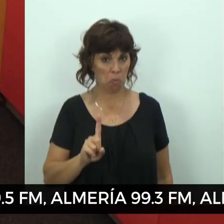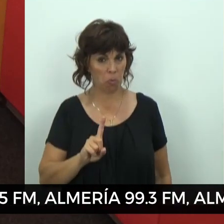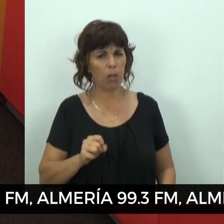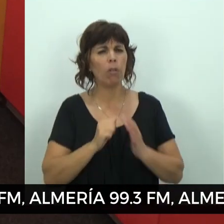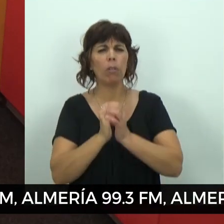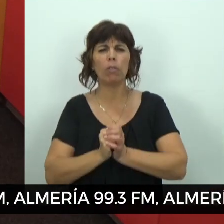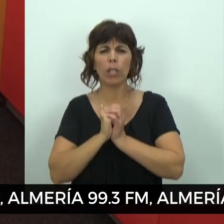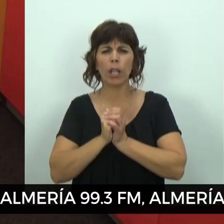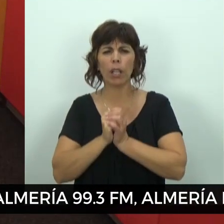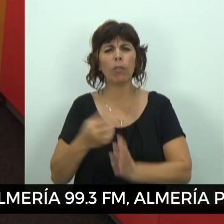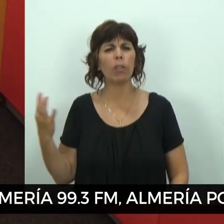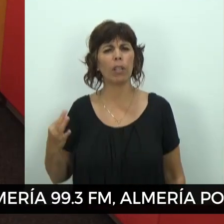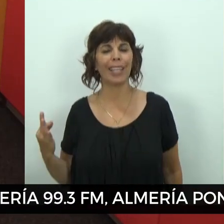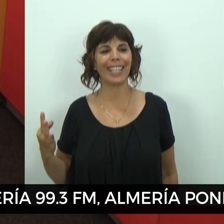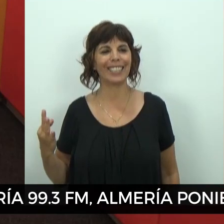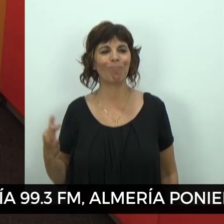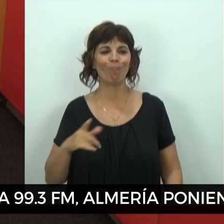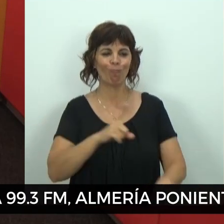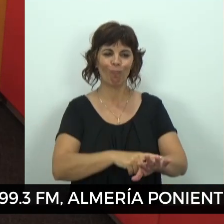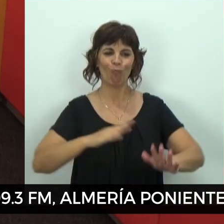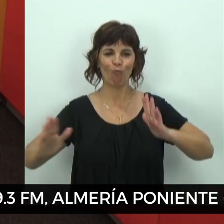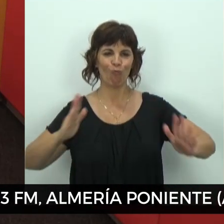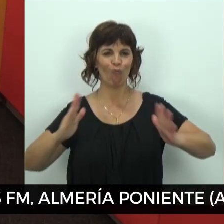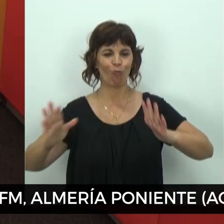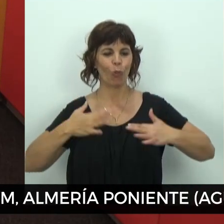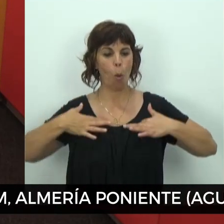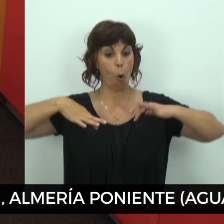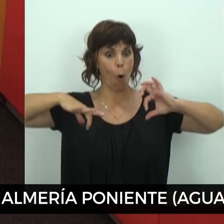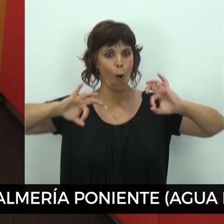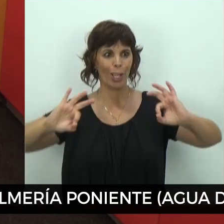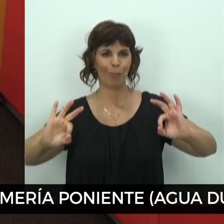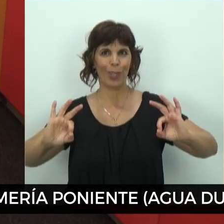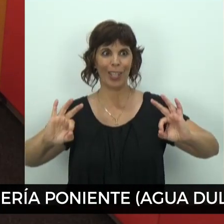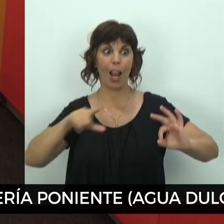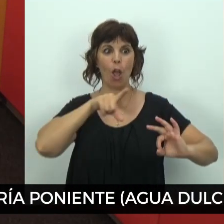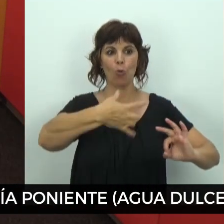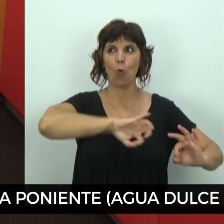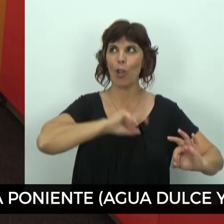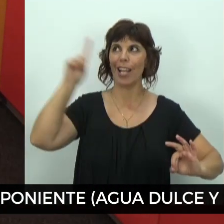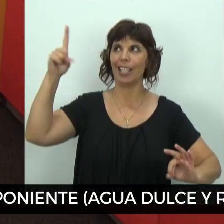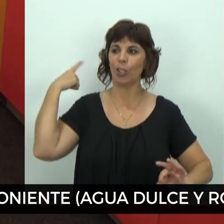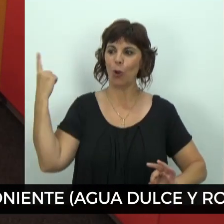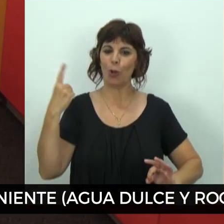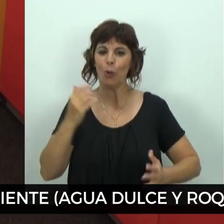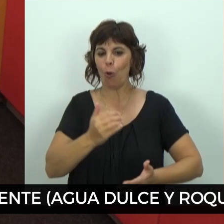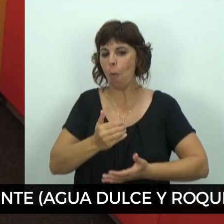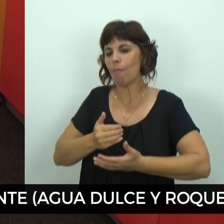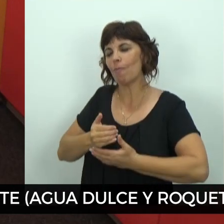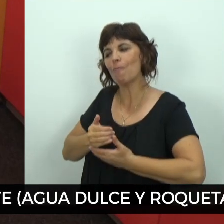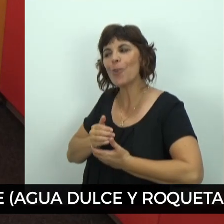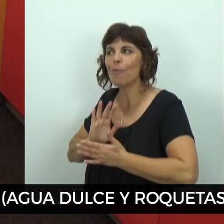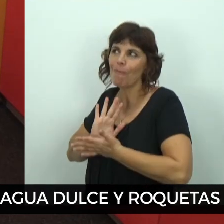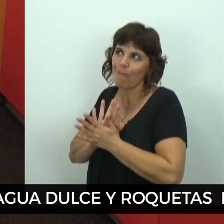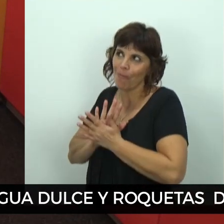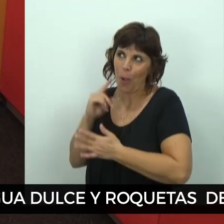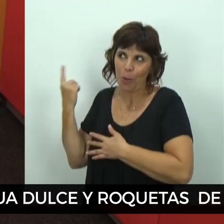Oración es un tiempo que tú has reservado para el Señor. En ese tiempo